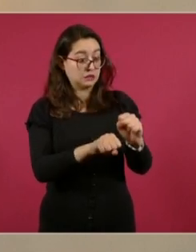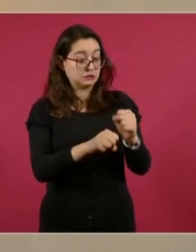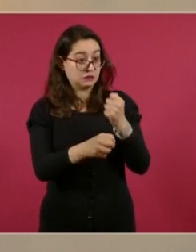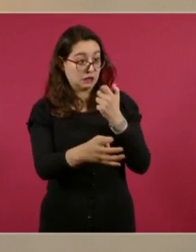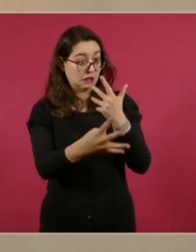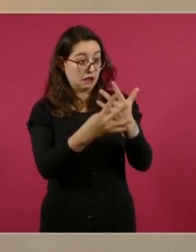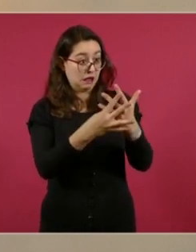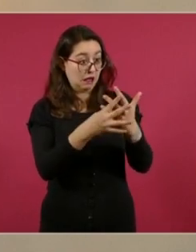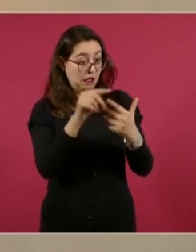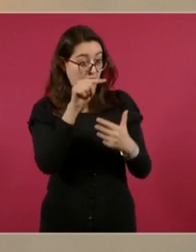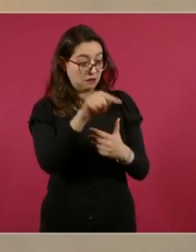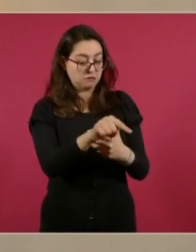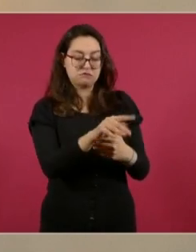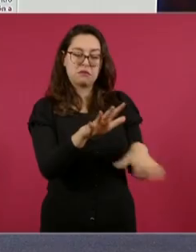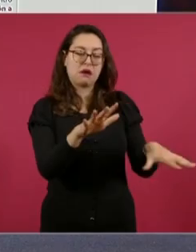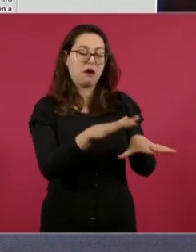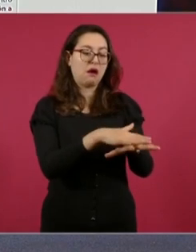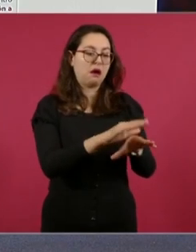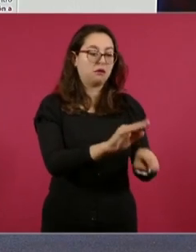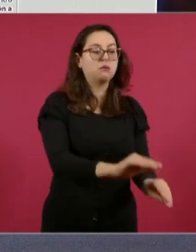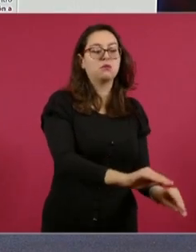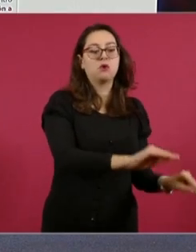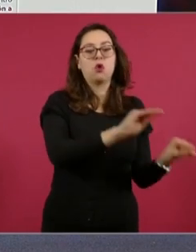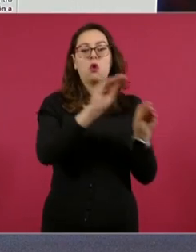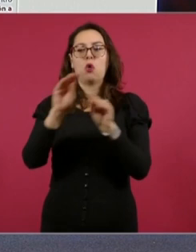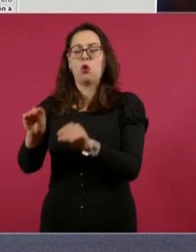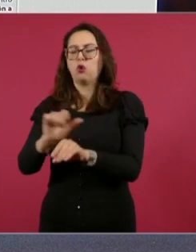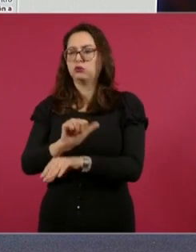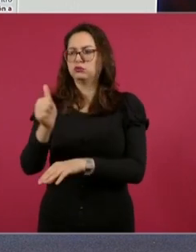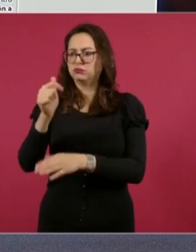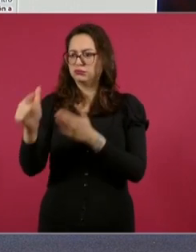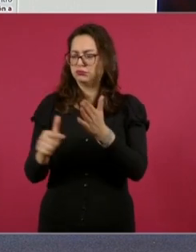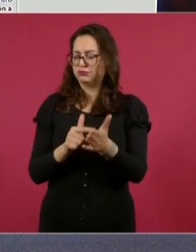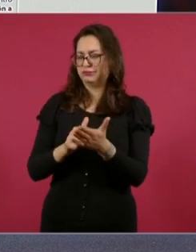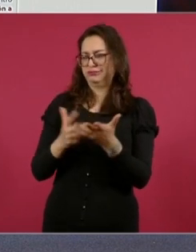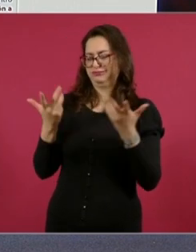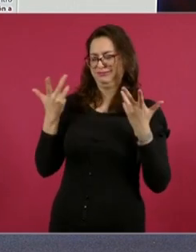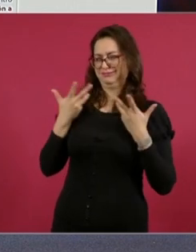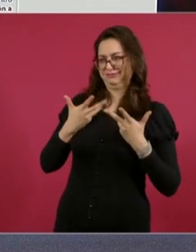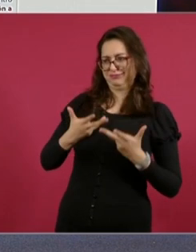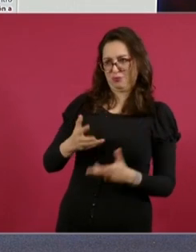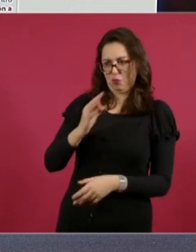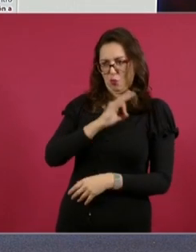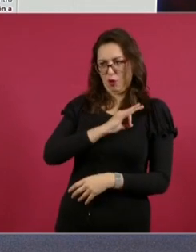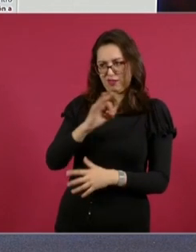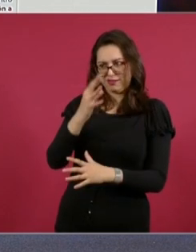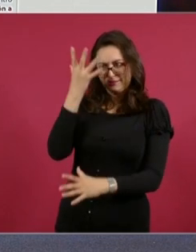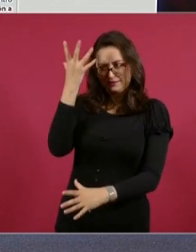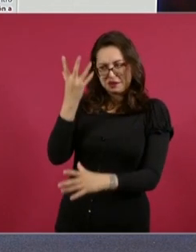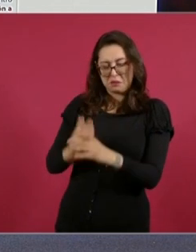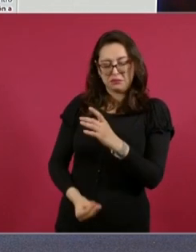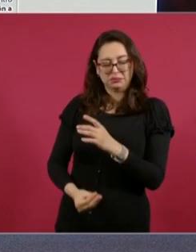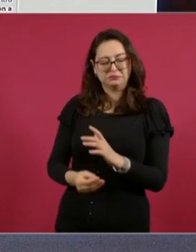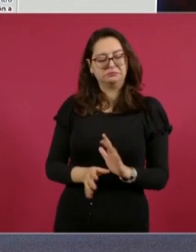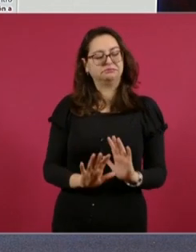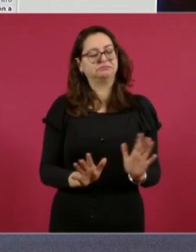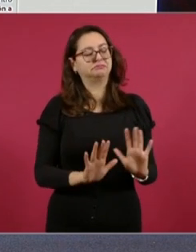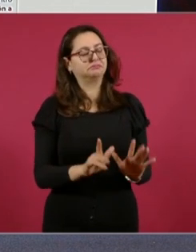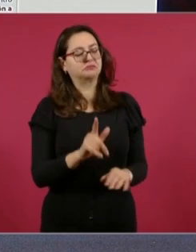enero del 2024, a pesar del riesgo que representaba dicho traslado. Además, en su audiencia